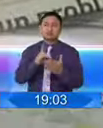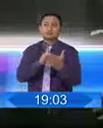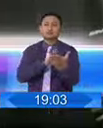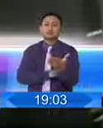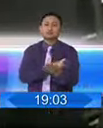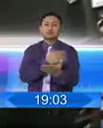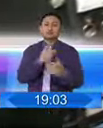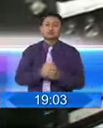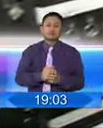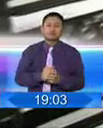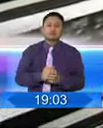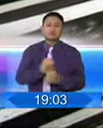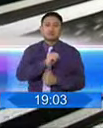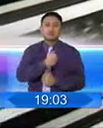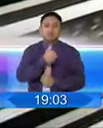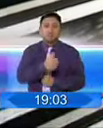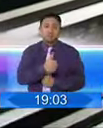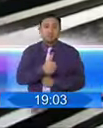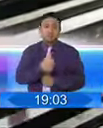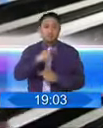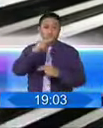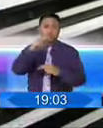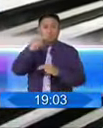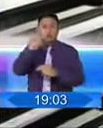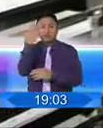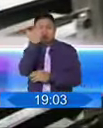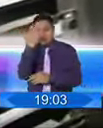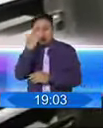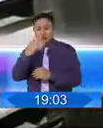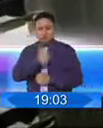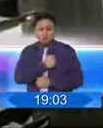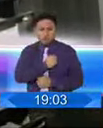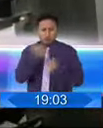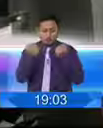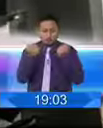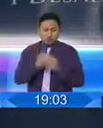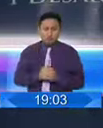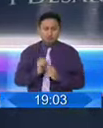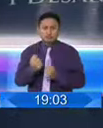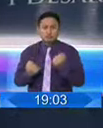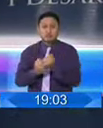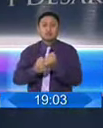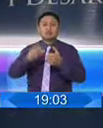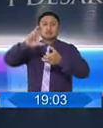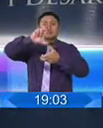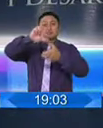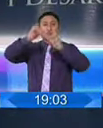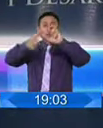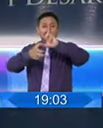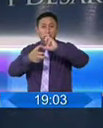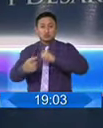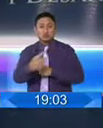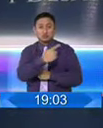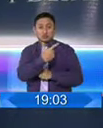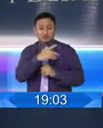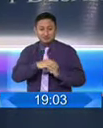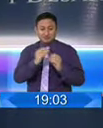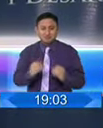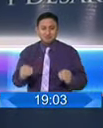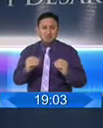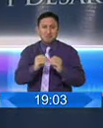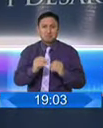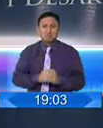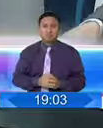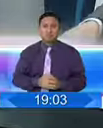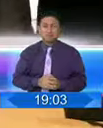además que los medios se autorregulen mejorando su calidad interna, se fortalece al Cordicom, incrementando un integrante que saldrá